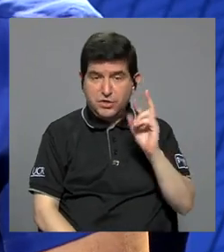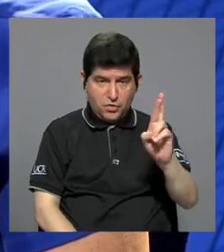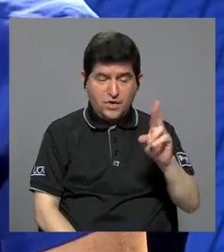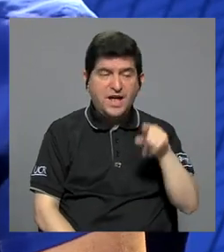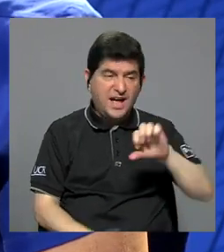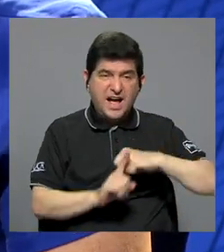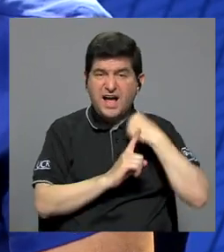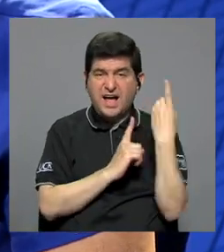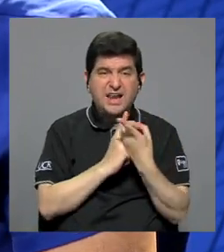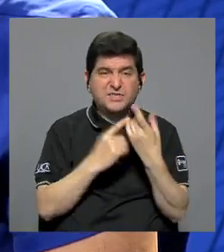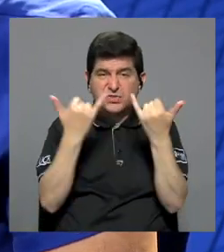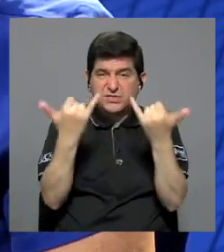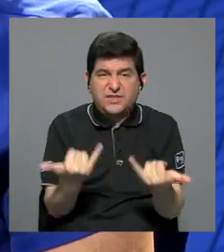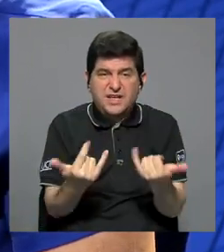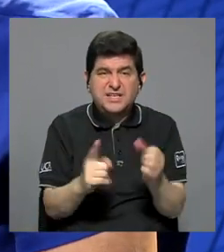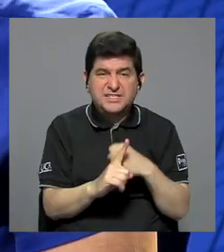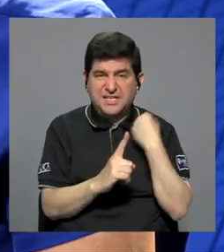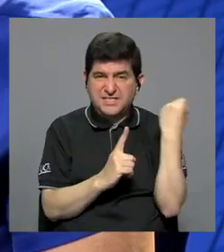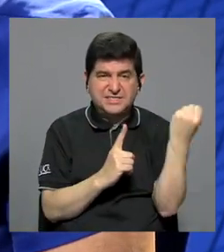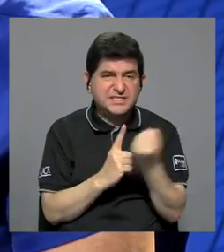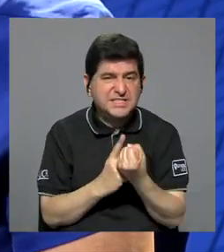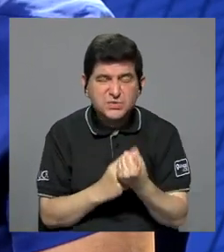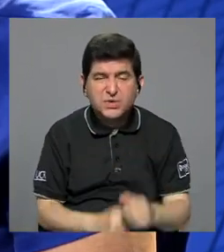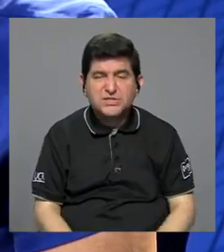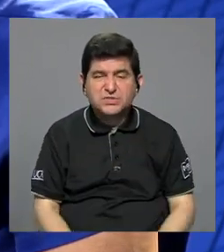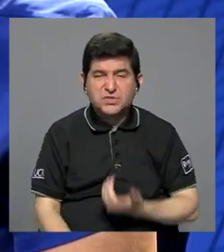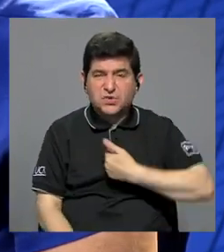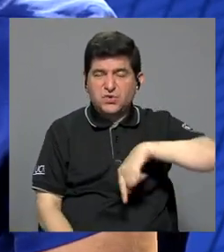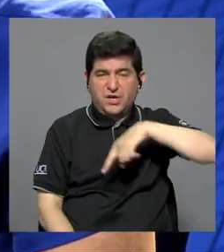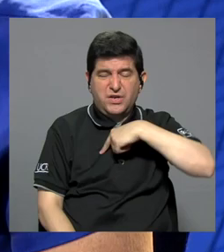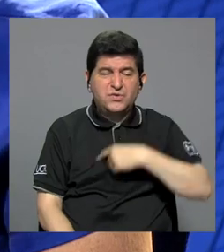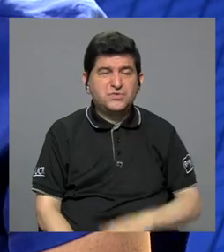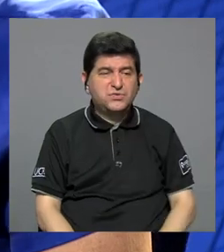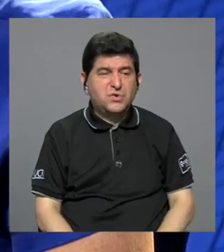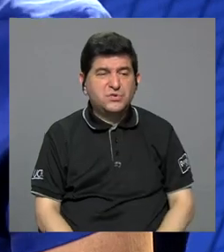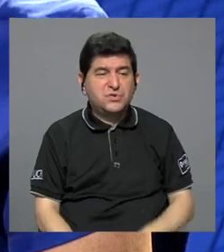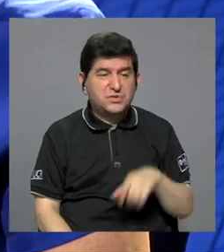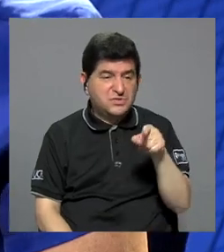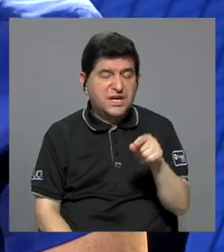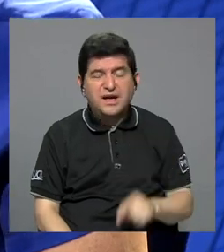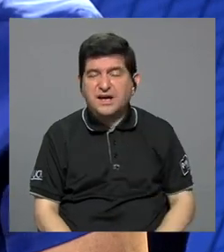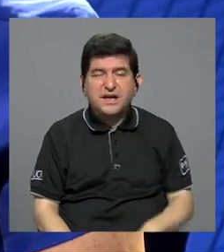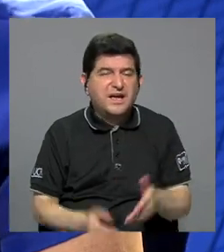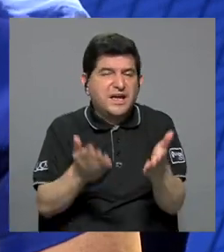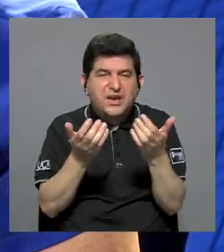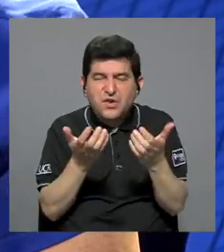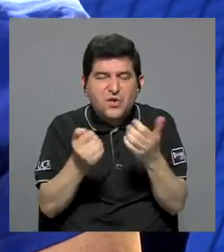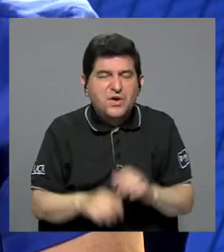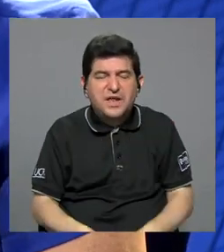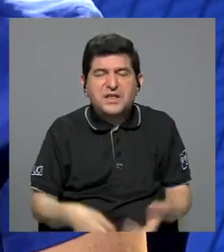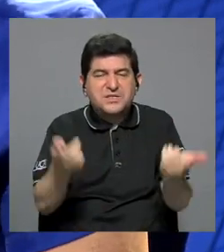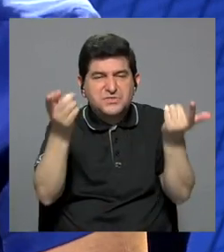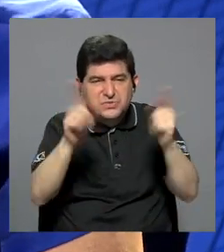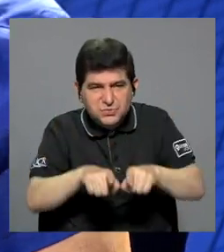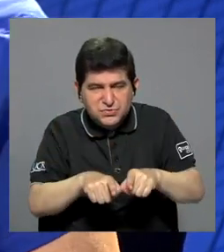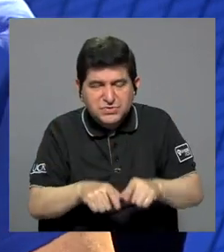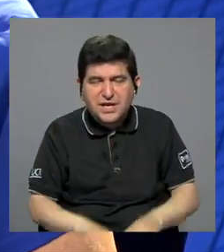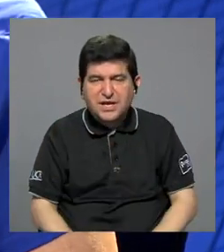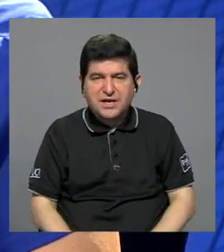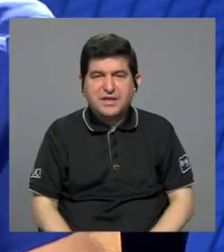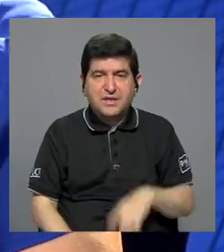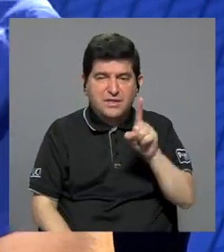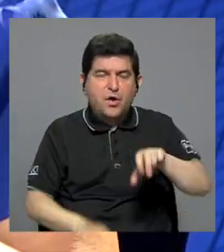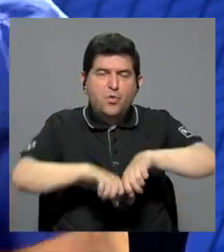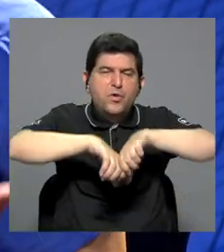así, que hay esas situaciones en que nos quebramos ante una cosa que no sale como queríamos o que plantea